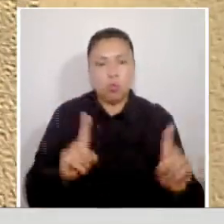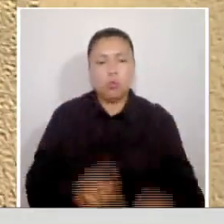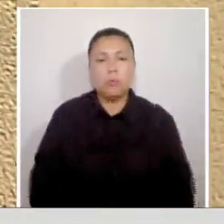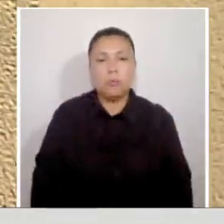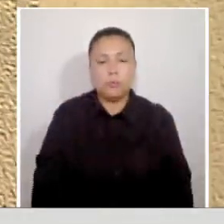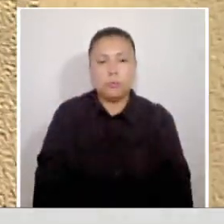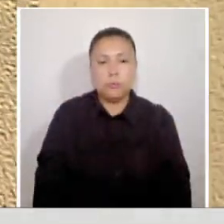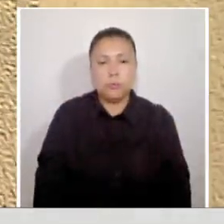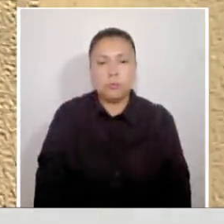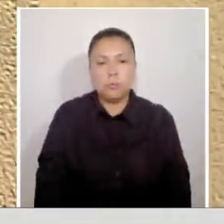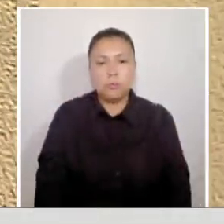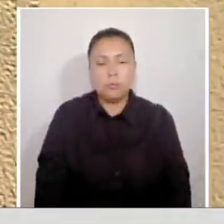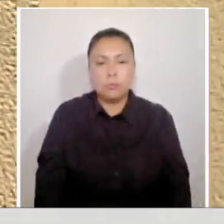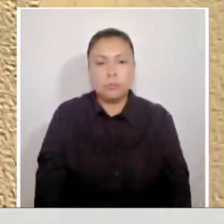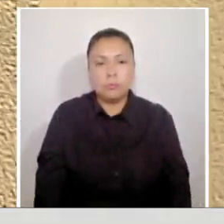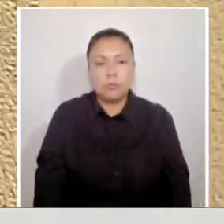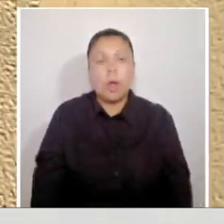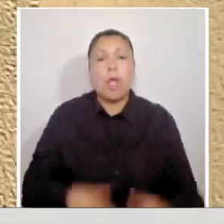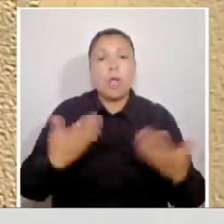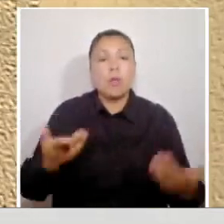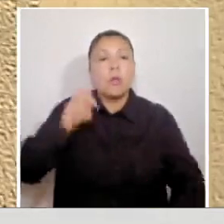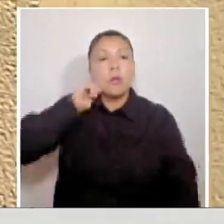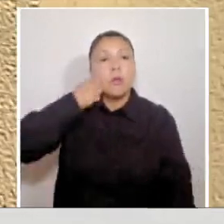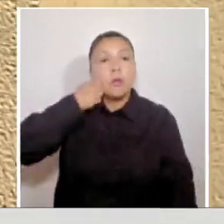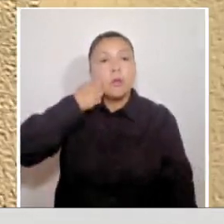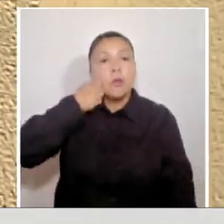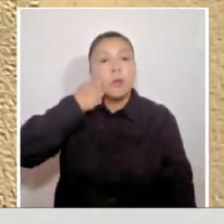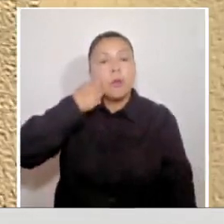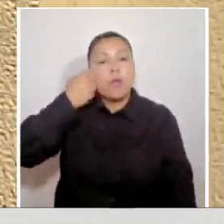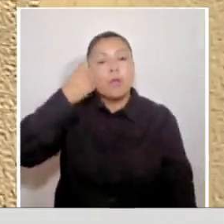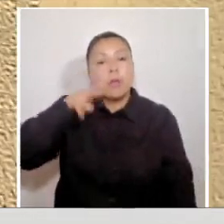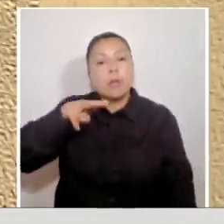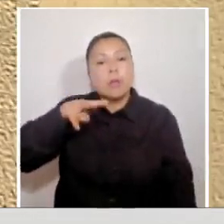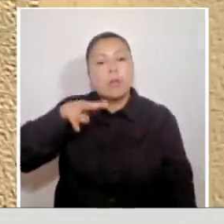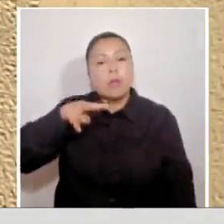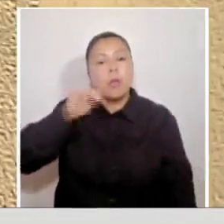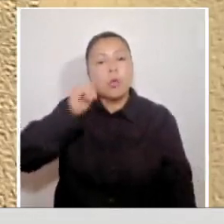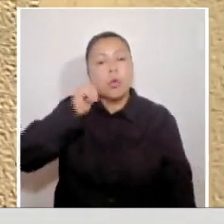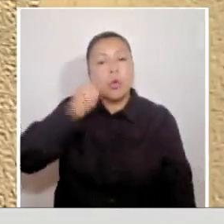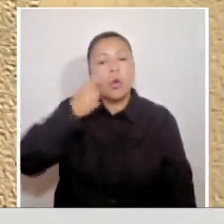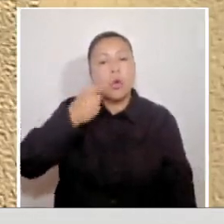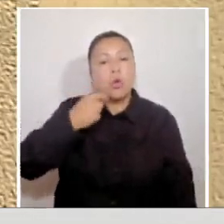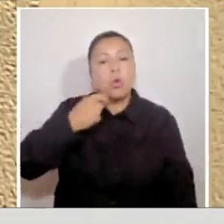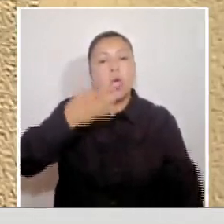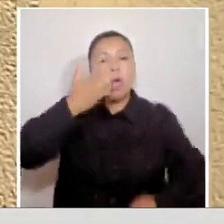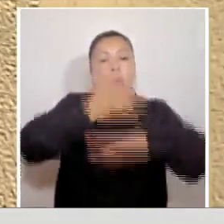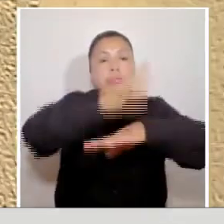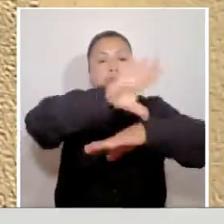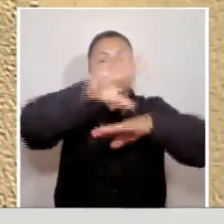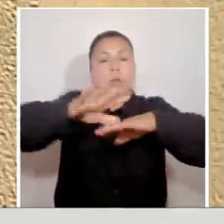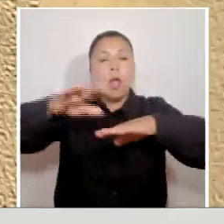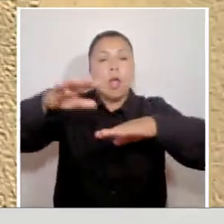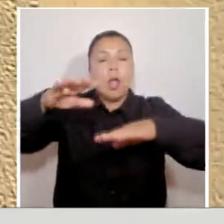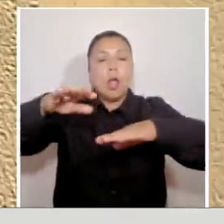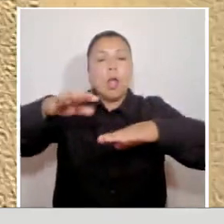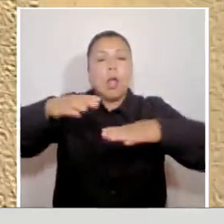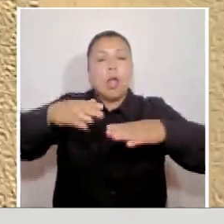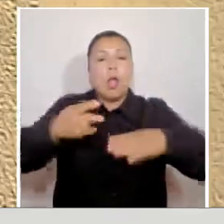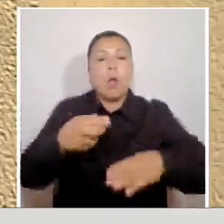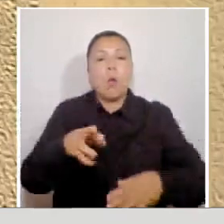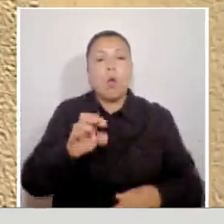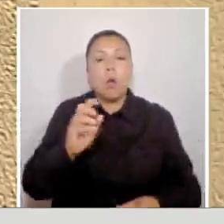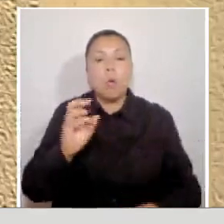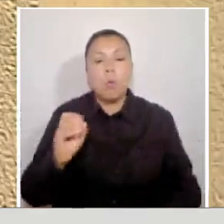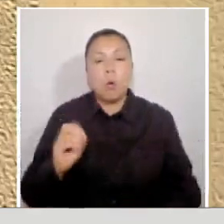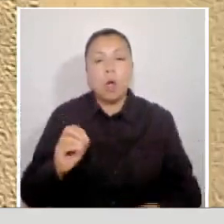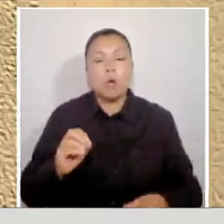ocurrir por tanto se debe considerar que diariamente la frontera de nuestro país puertos y aeropuertos de la policía marítima el